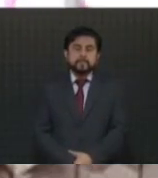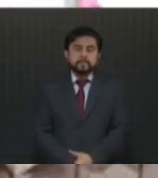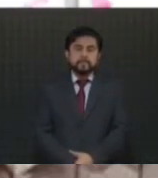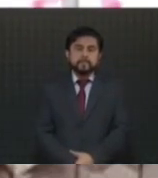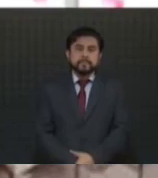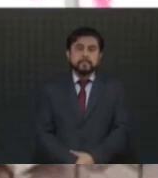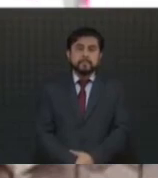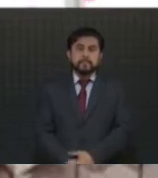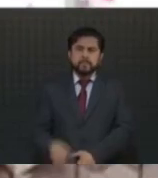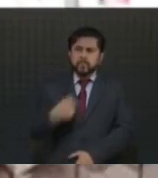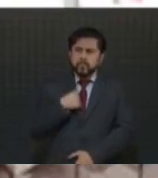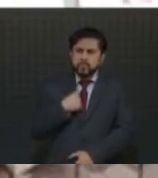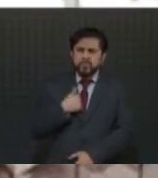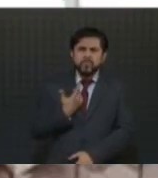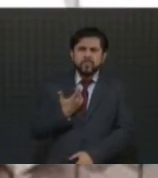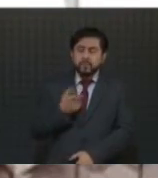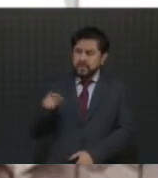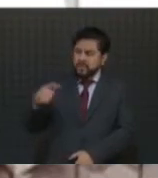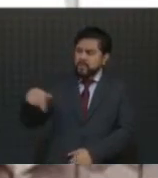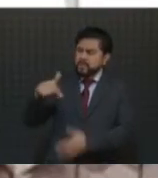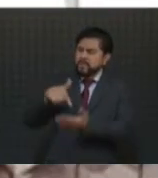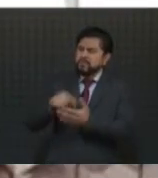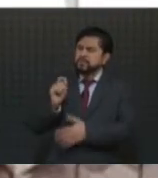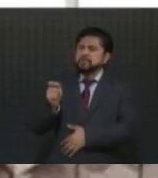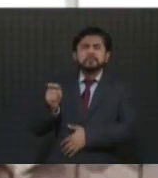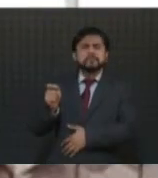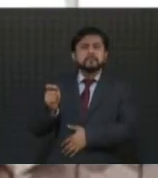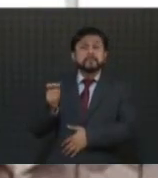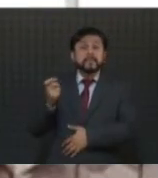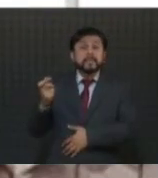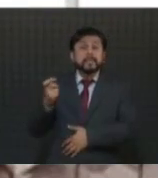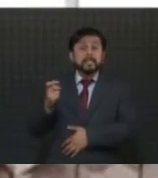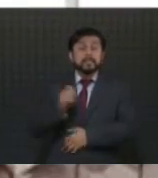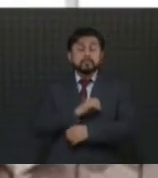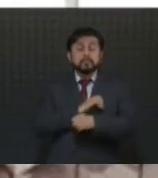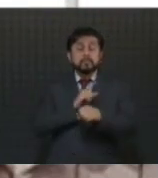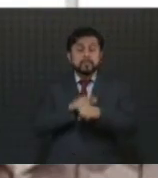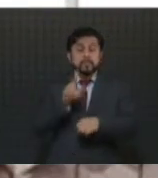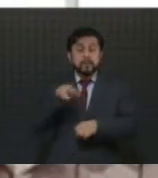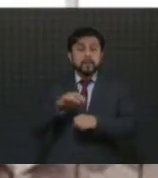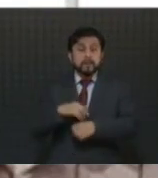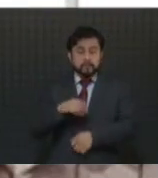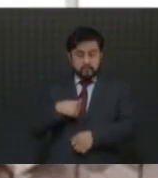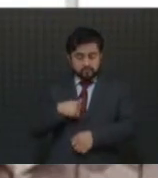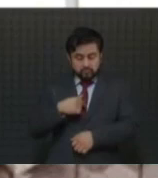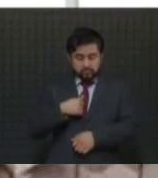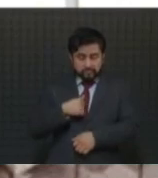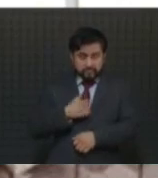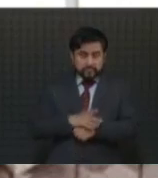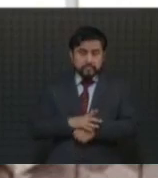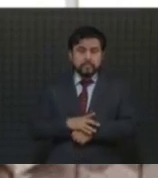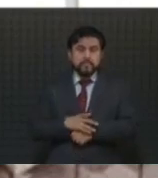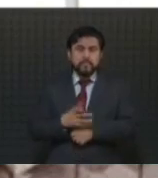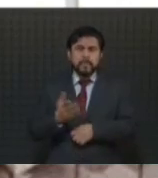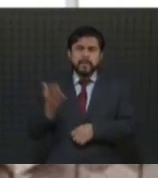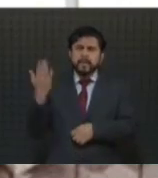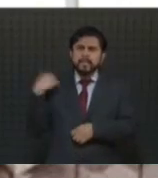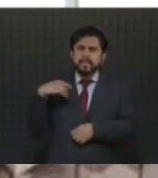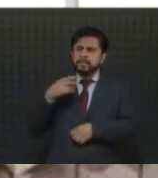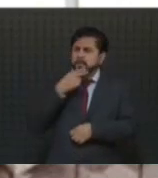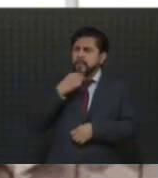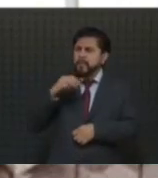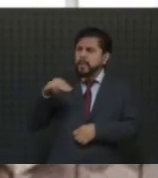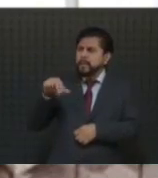Y para mí este espacio es muy especial también, porque personalmente, por aquí andaba Manolo